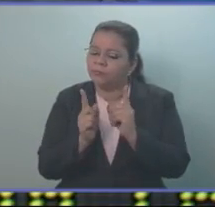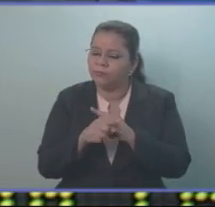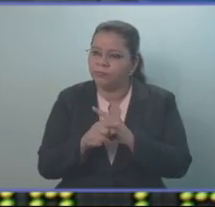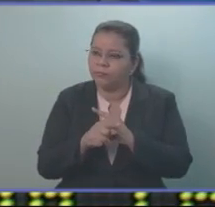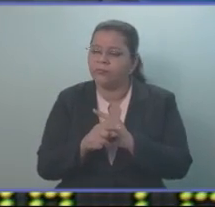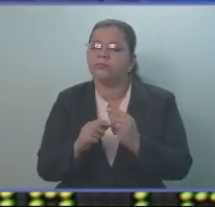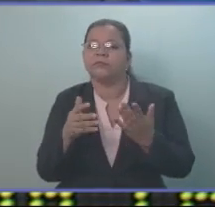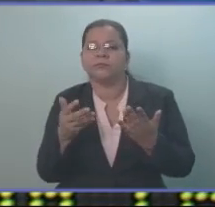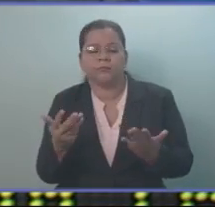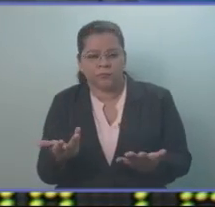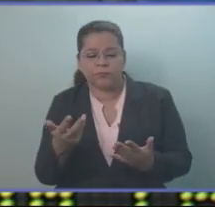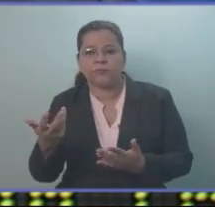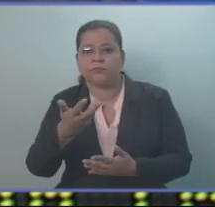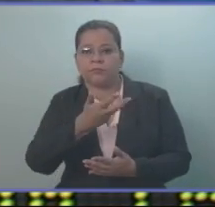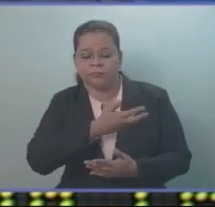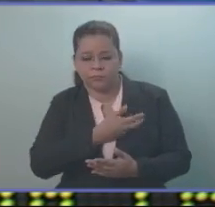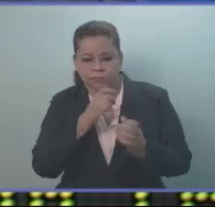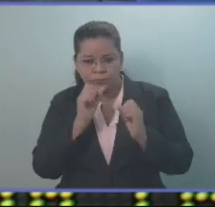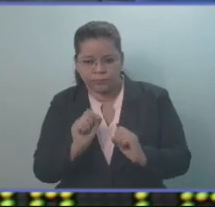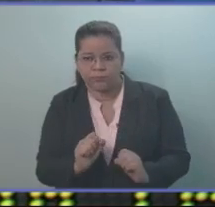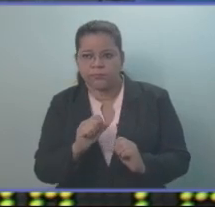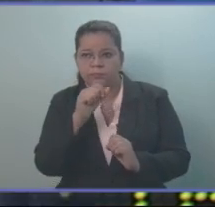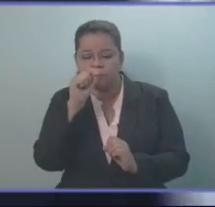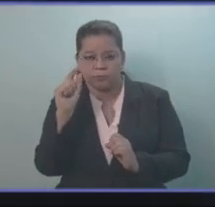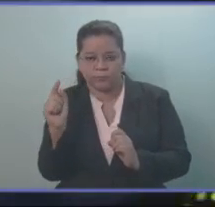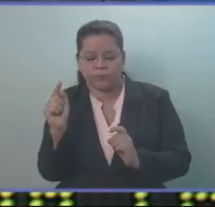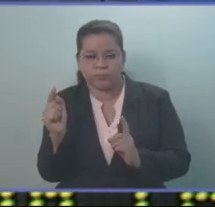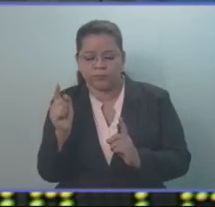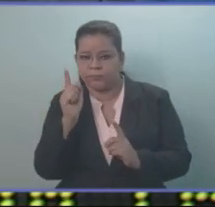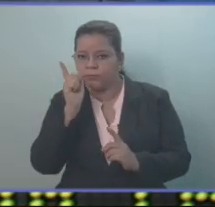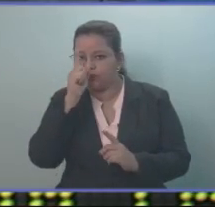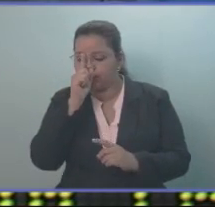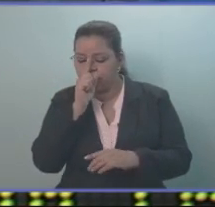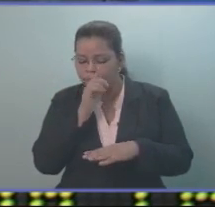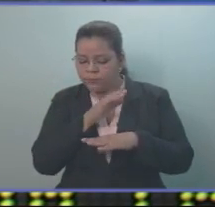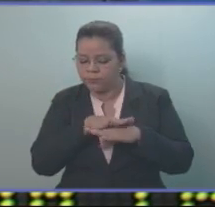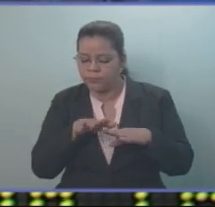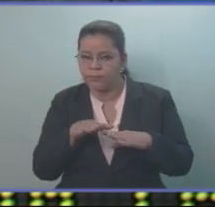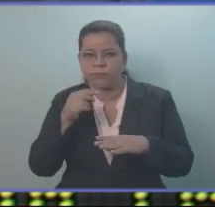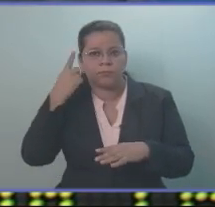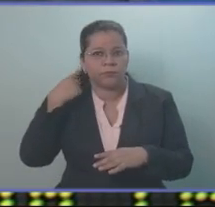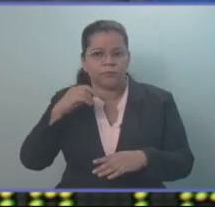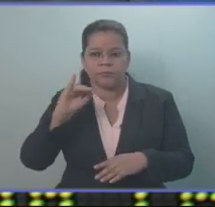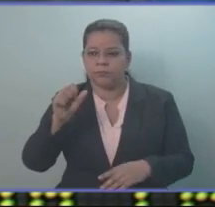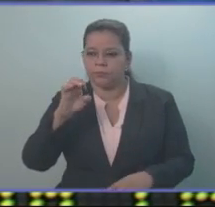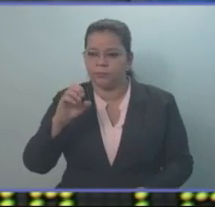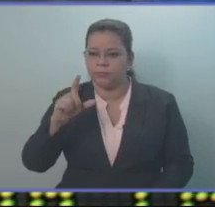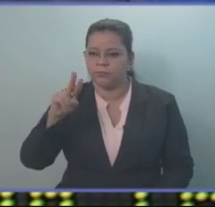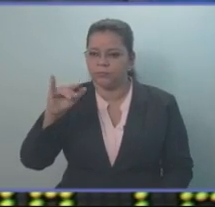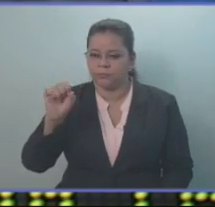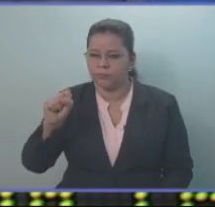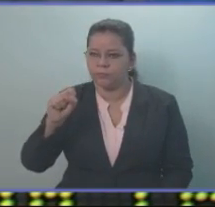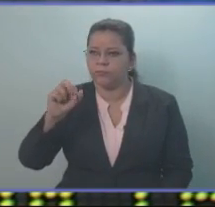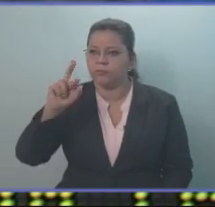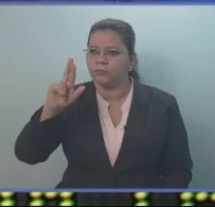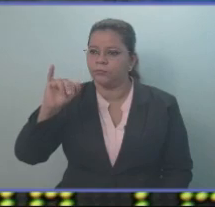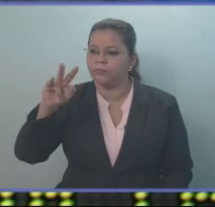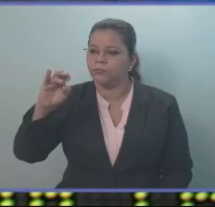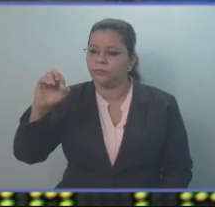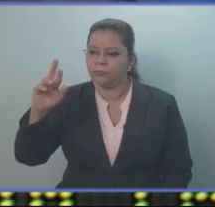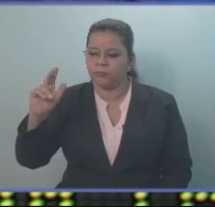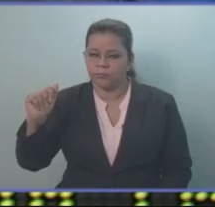para incorporar al minuto de silencio al joven José Luis Rivera, quien